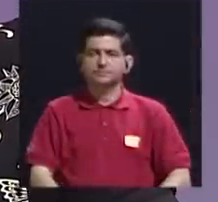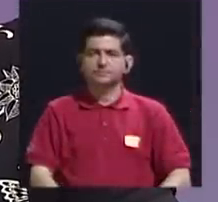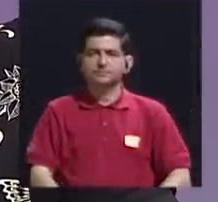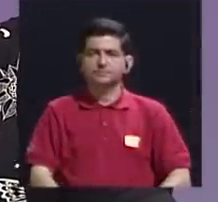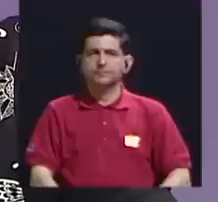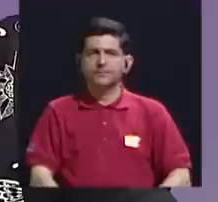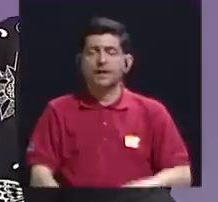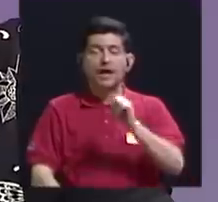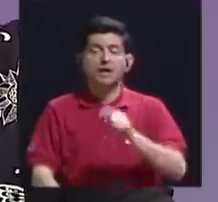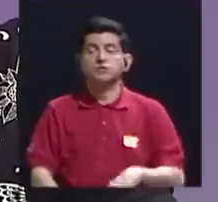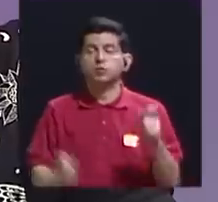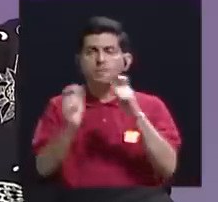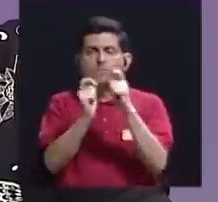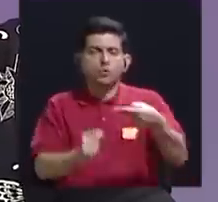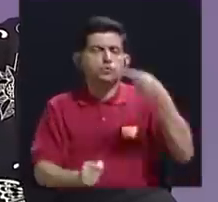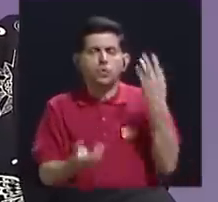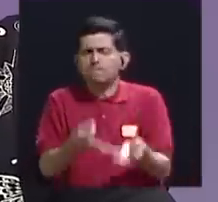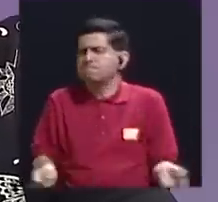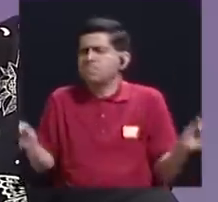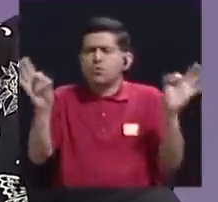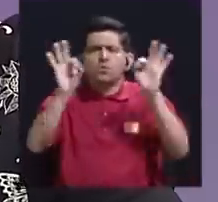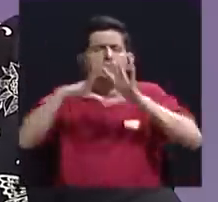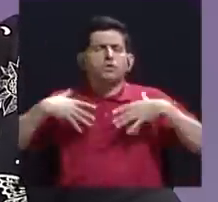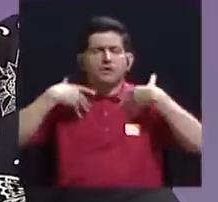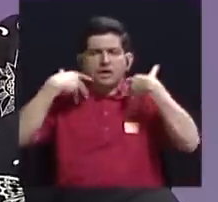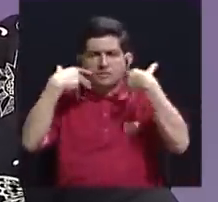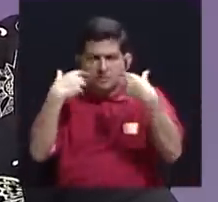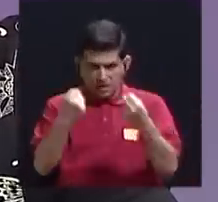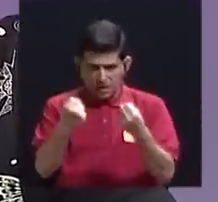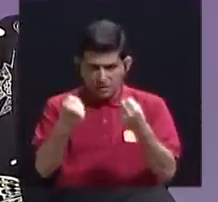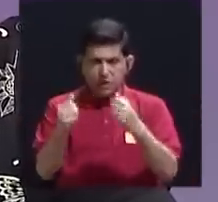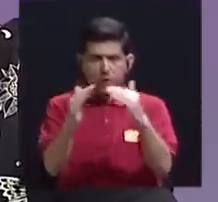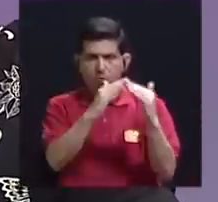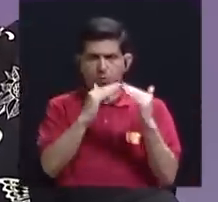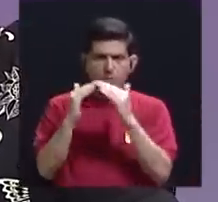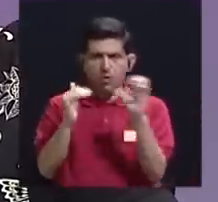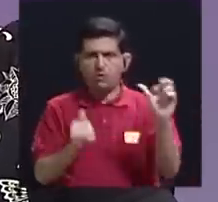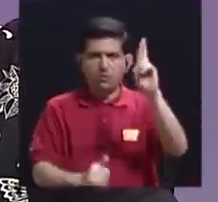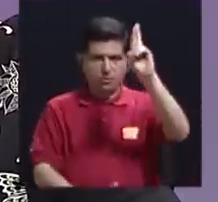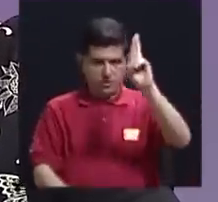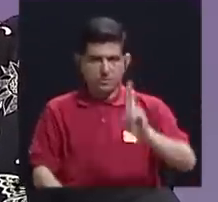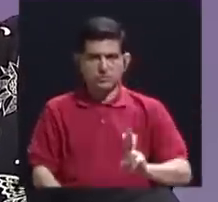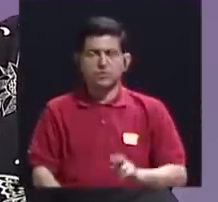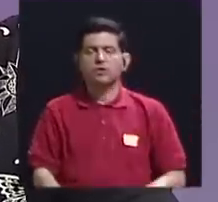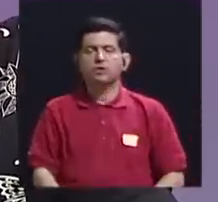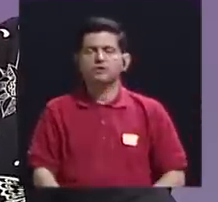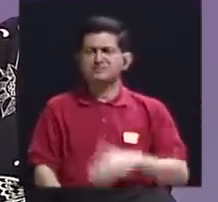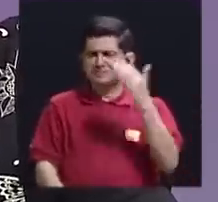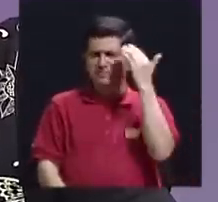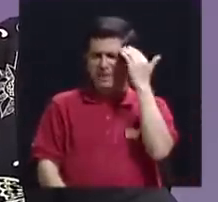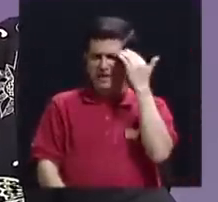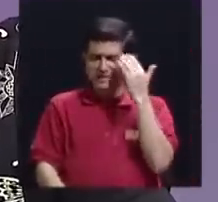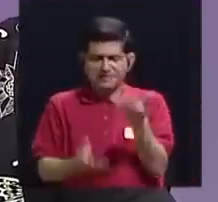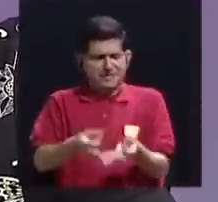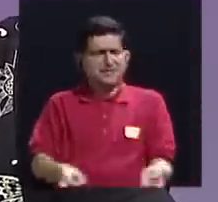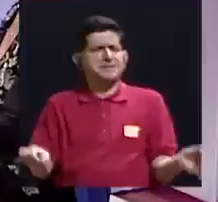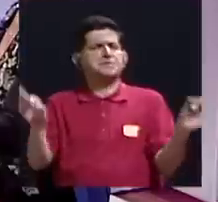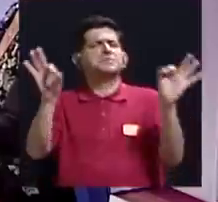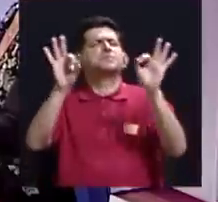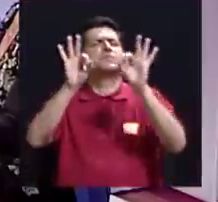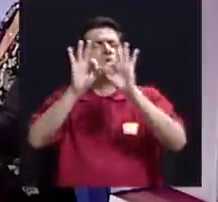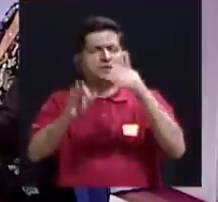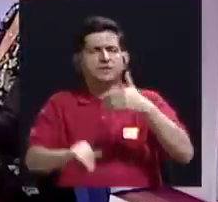es un hito importantísimo para la salud de la población costarricense para conocer sobre la importancia